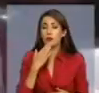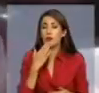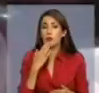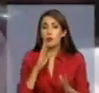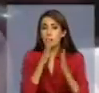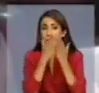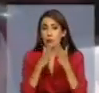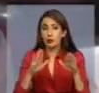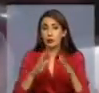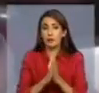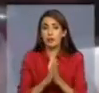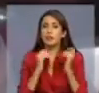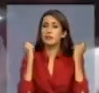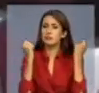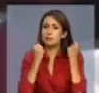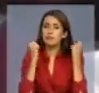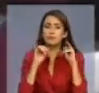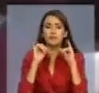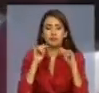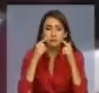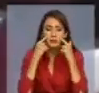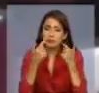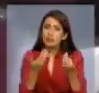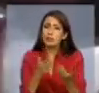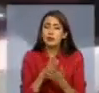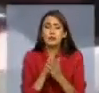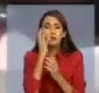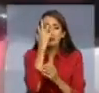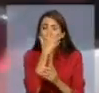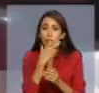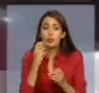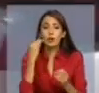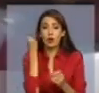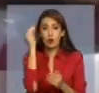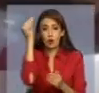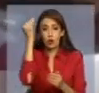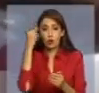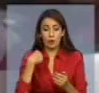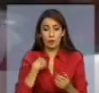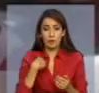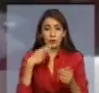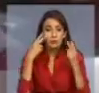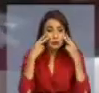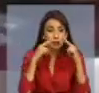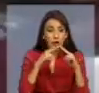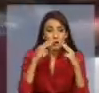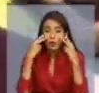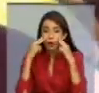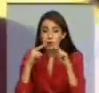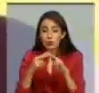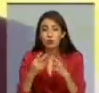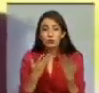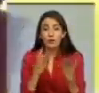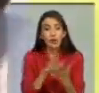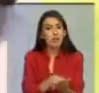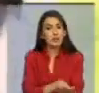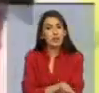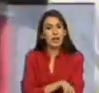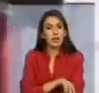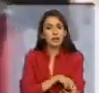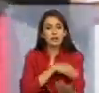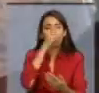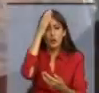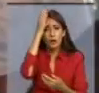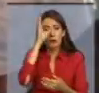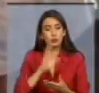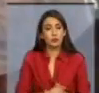bueno que todavía se siga conservando para que muchas personas jóvenes como yo podamos enterarnos y ver estas artesanías de la Sierra Ecuatoriana.